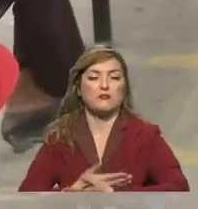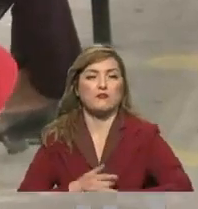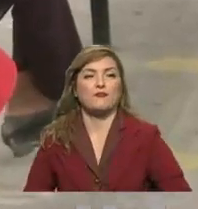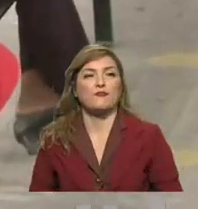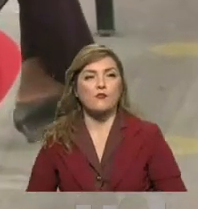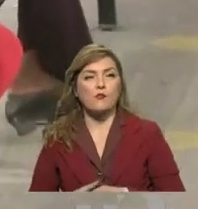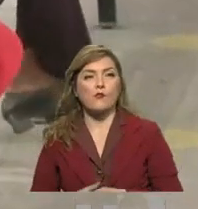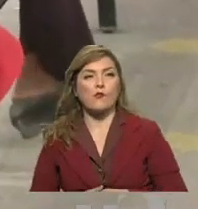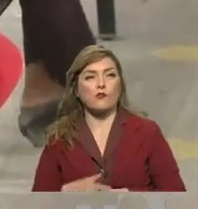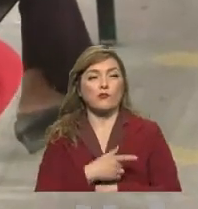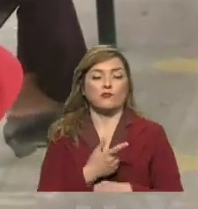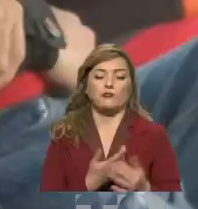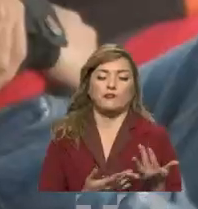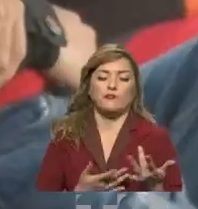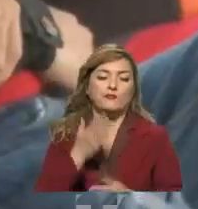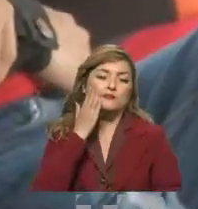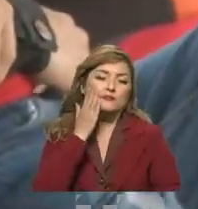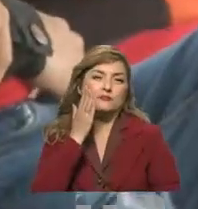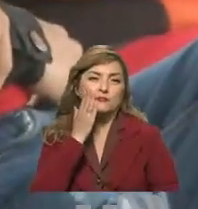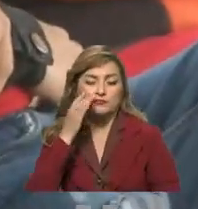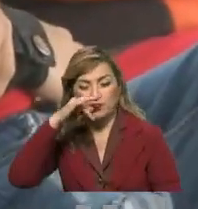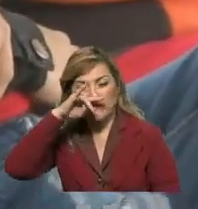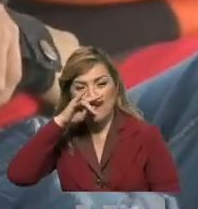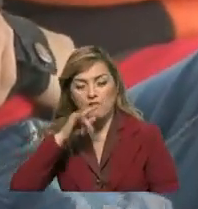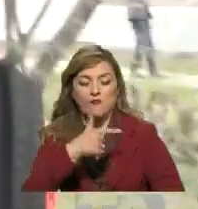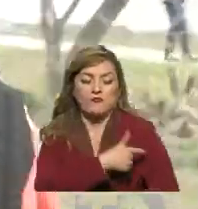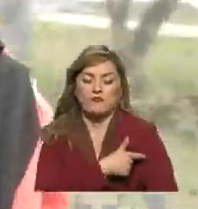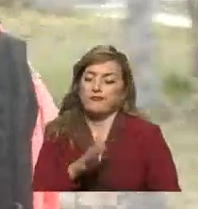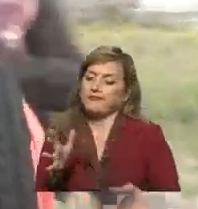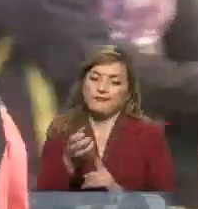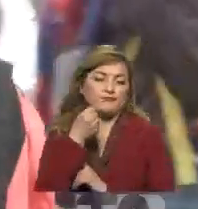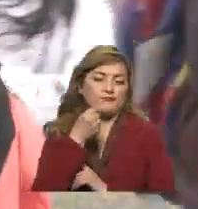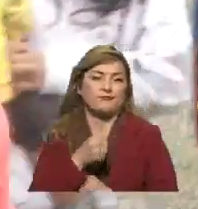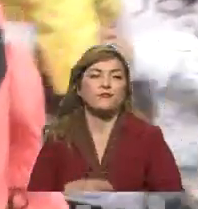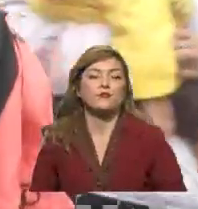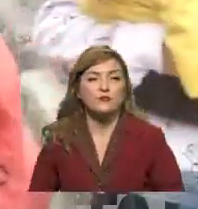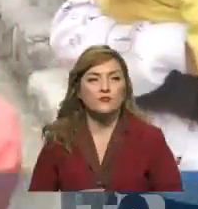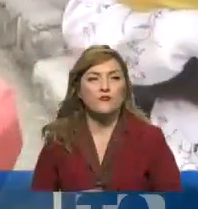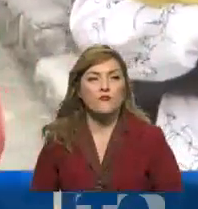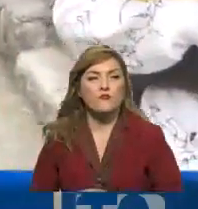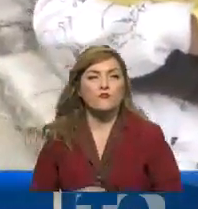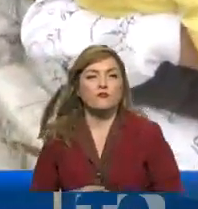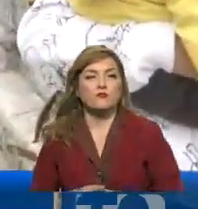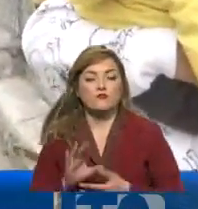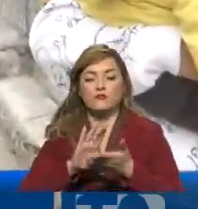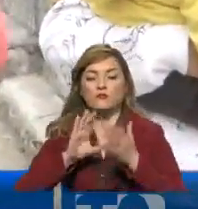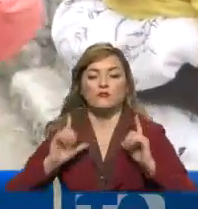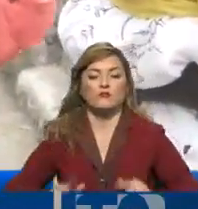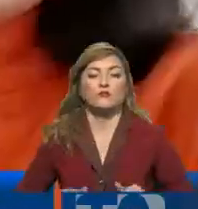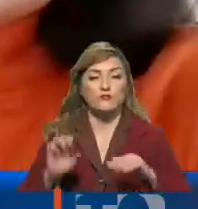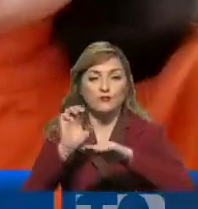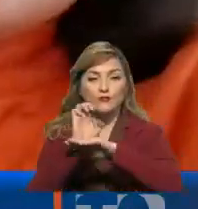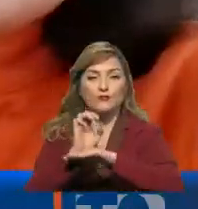Luego de varios días de espera, por fin las madres de menores pudieron colocar la vacuna a sus hijos en los centros de salud del